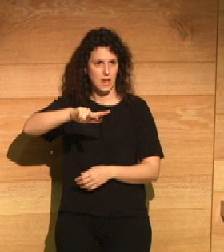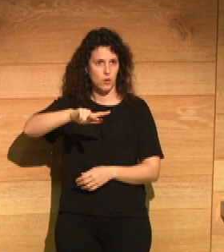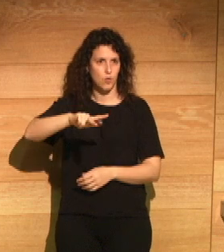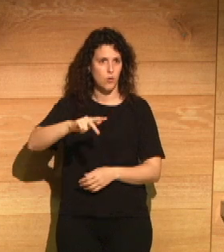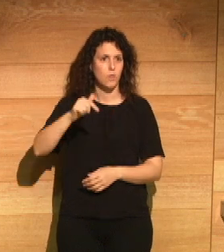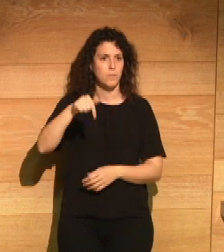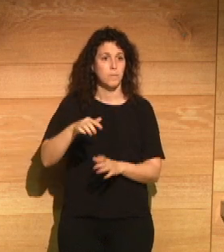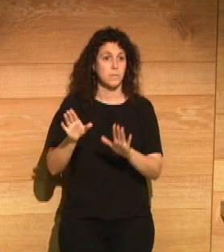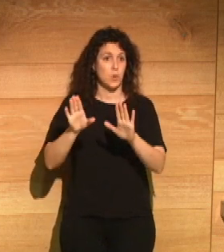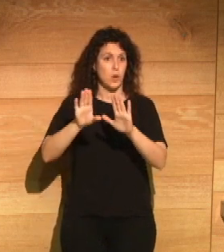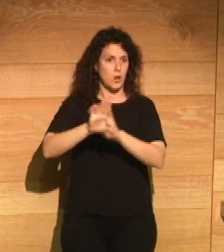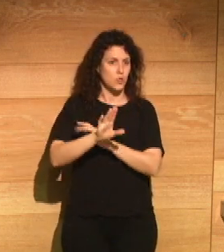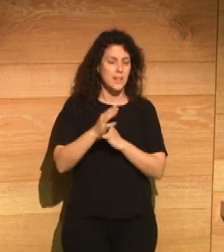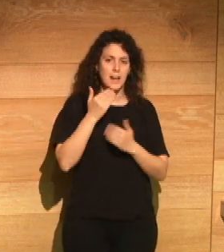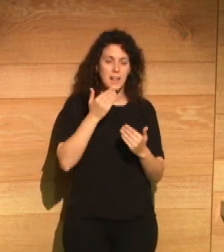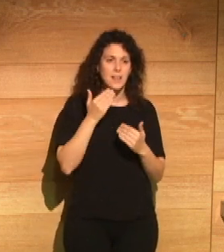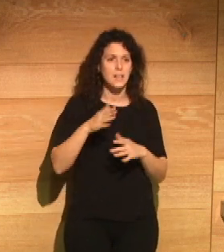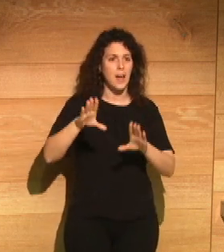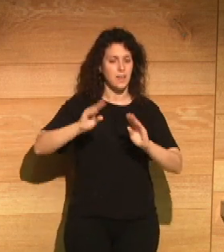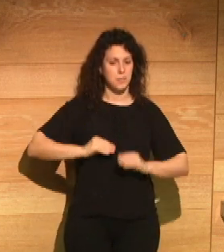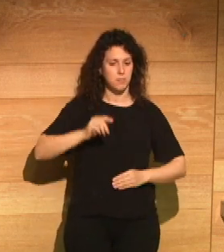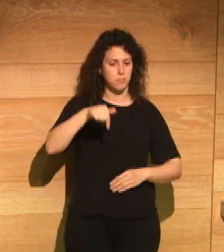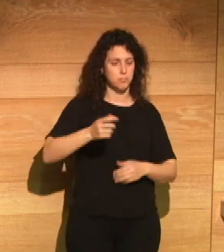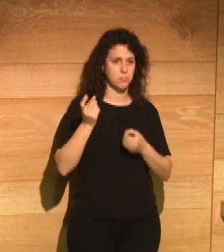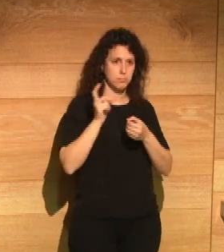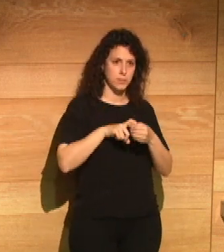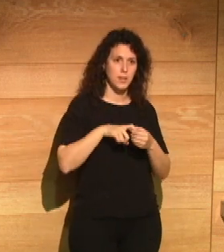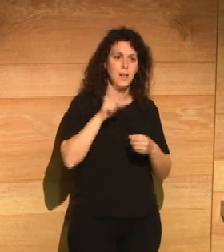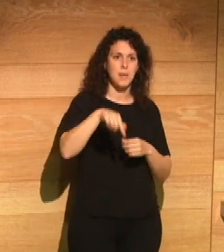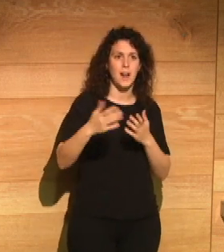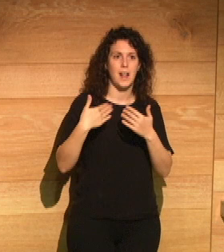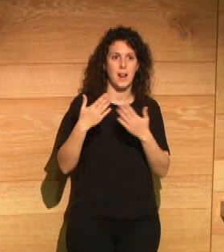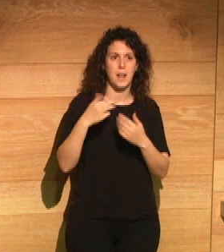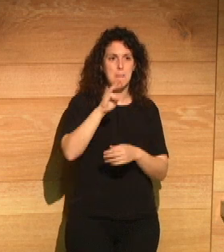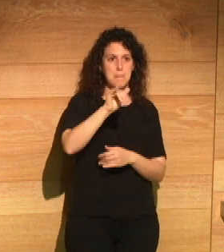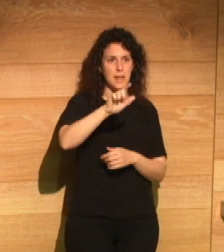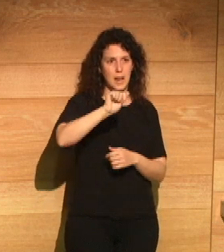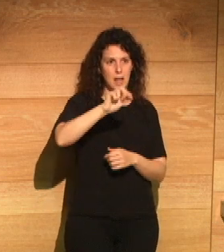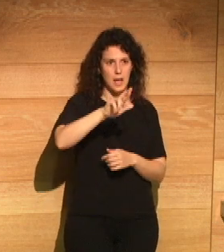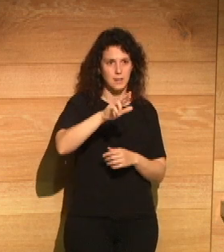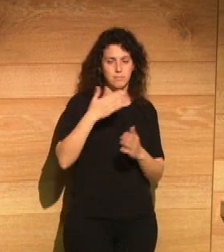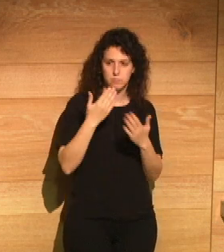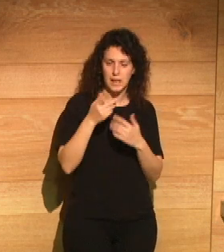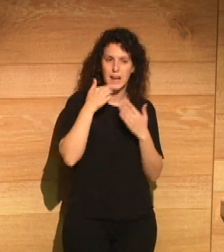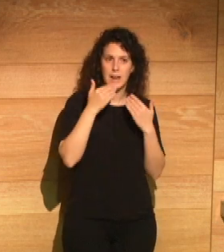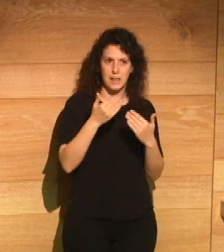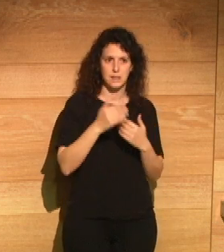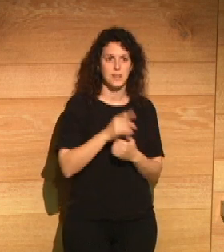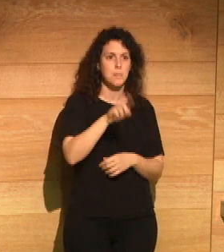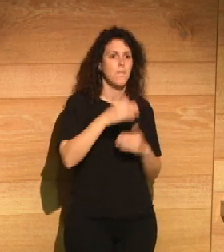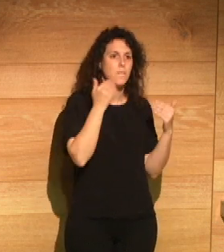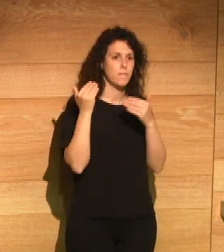noche, por haber aceptado estar hoy aquí y conversar con Pilar Quintana. Agradezco a la